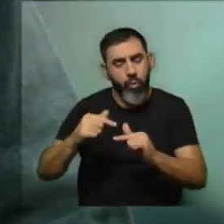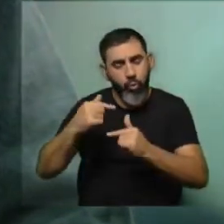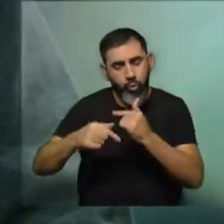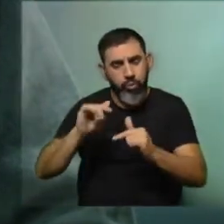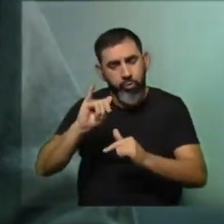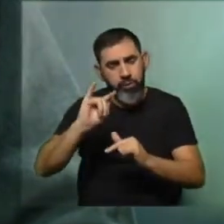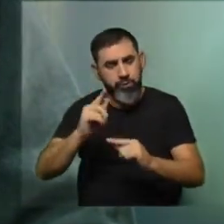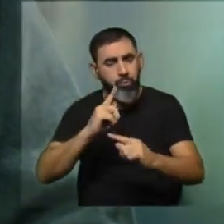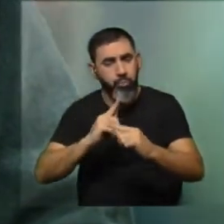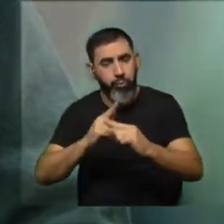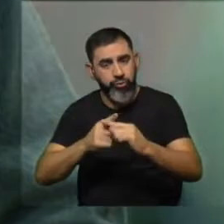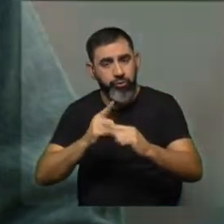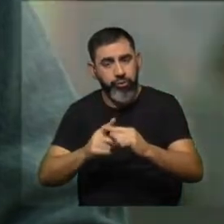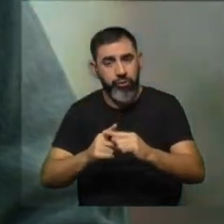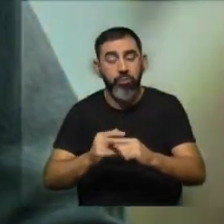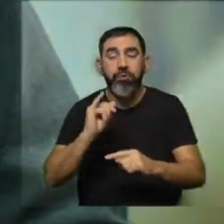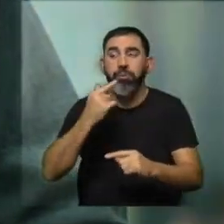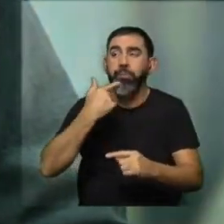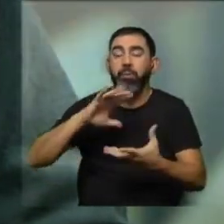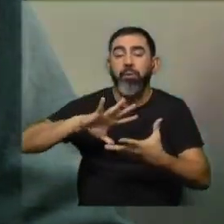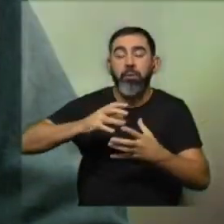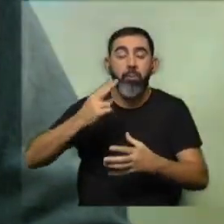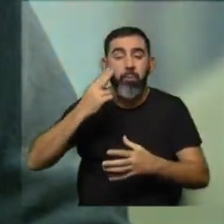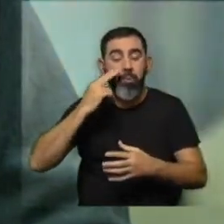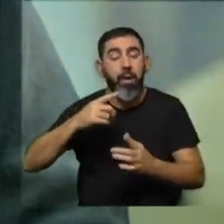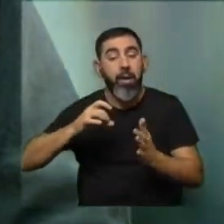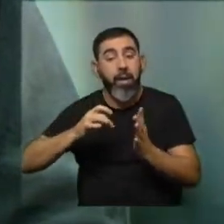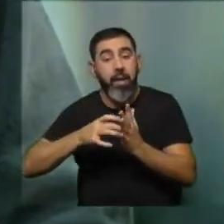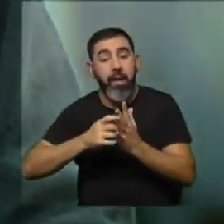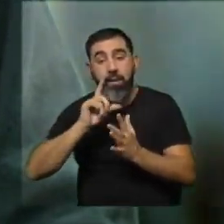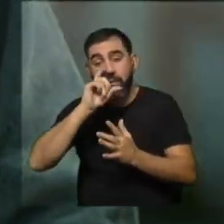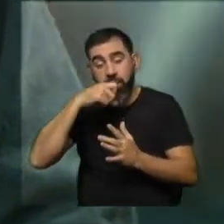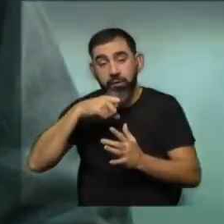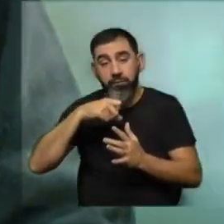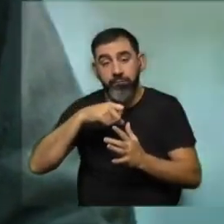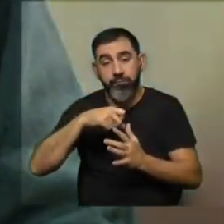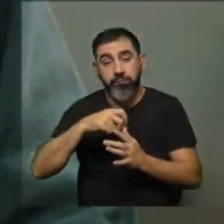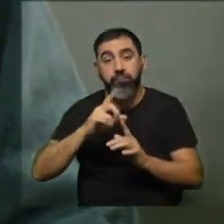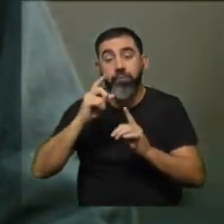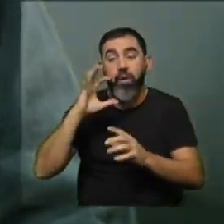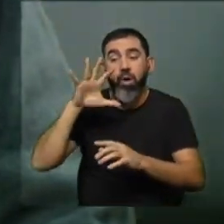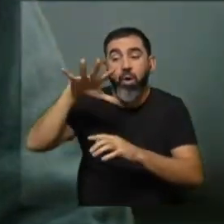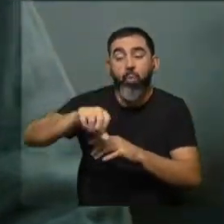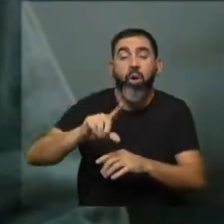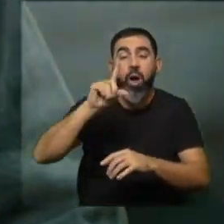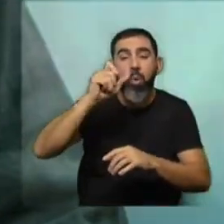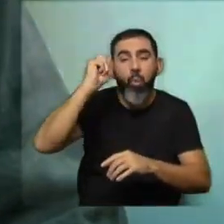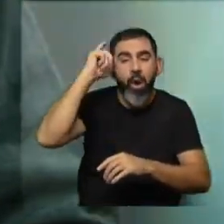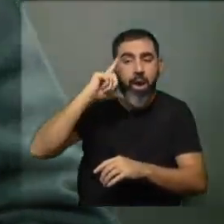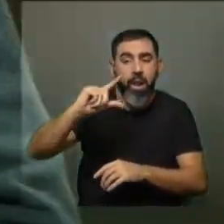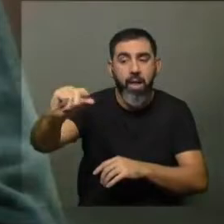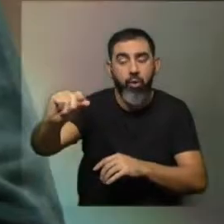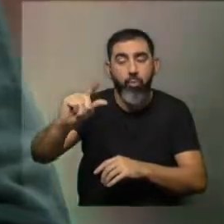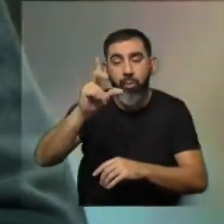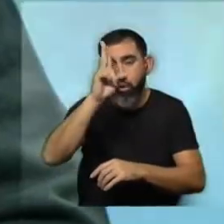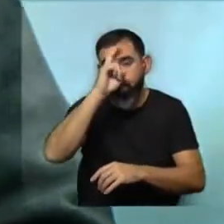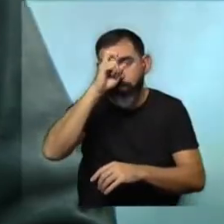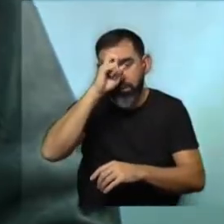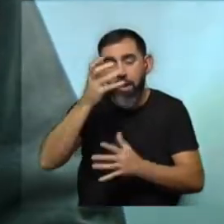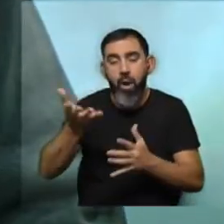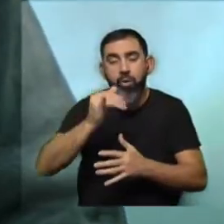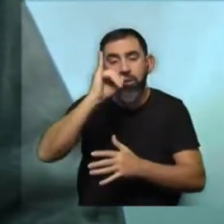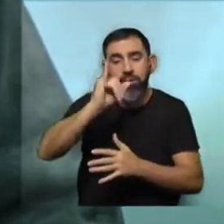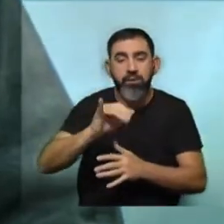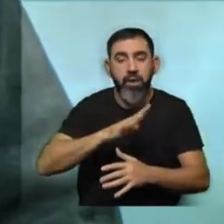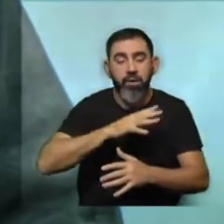positivo, porque si hay una crisis de calidad en Montevideo, habría que ir a buscar agua muy lejos para abastecer a los hospitales. Ahora tenemos